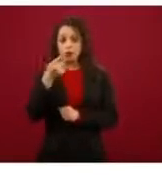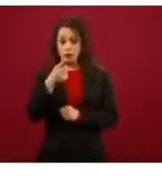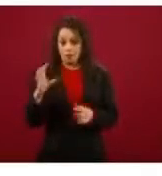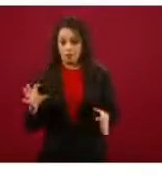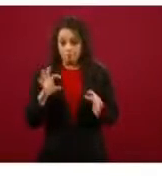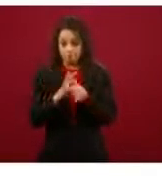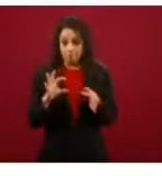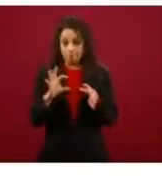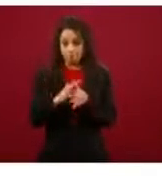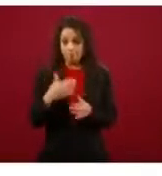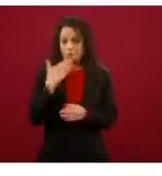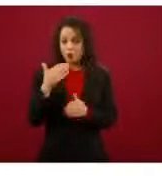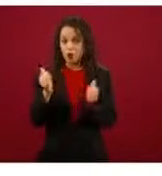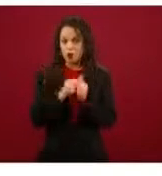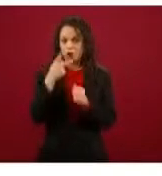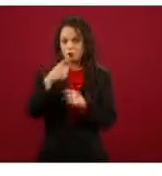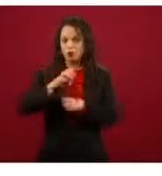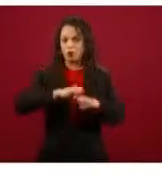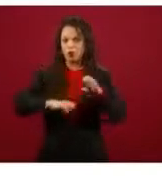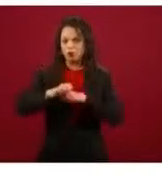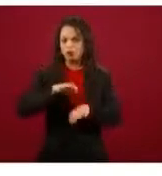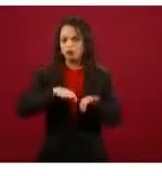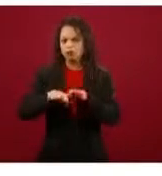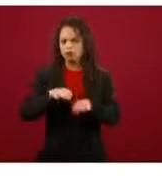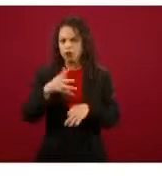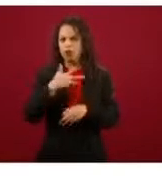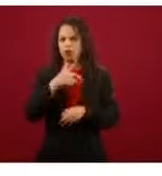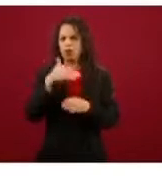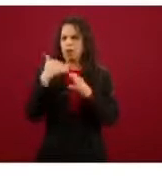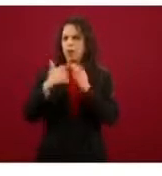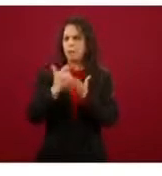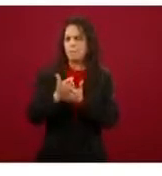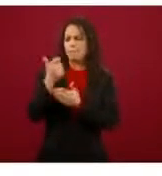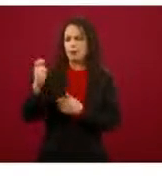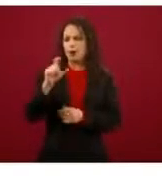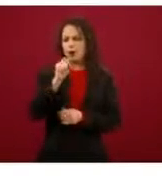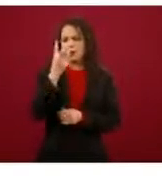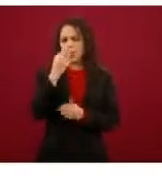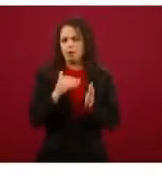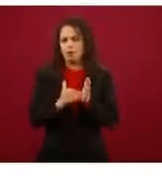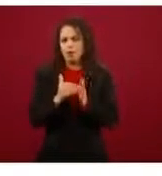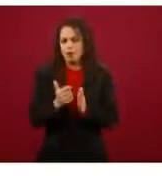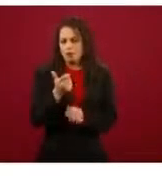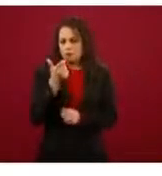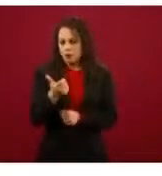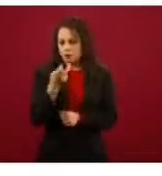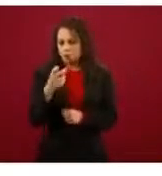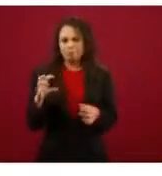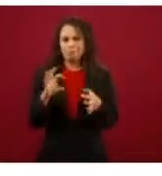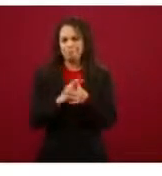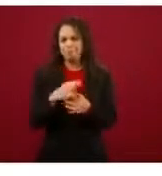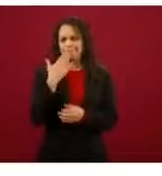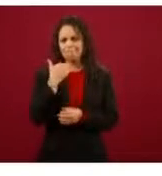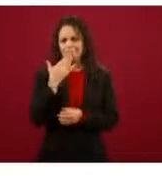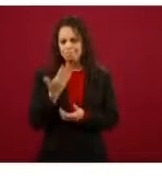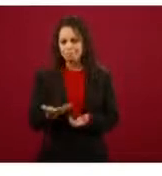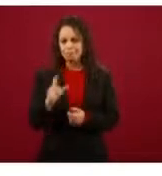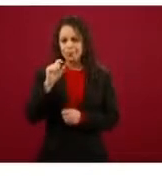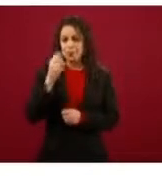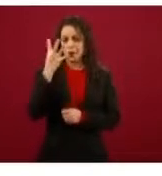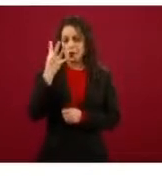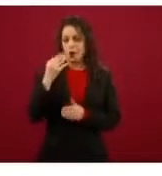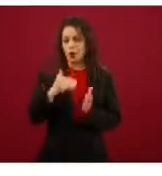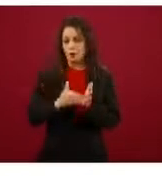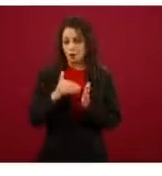sus operaciones en donde encontramos pagos que van por más de 24 millones de pesos. Hay depósitos inclusive por